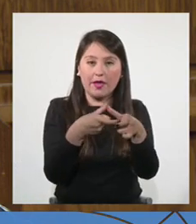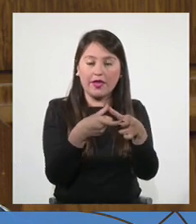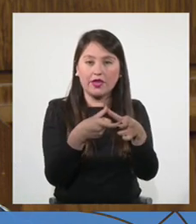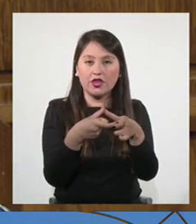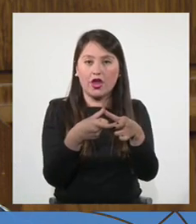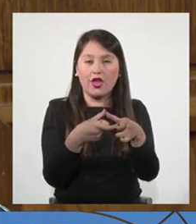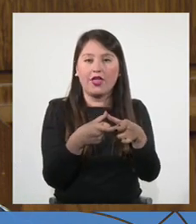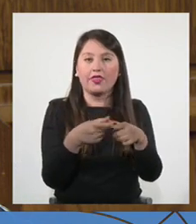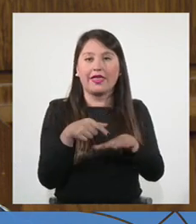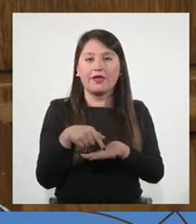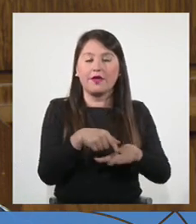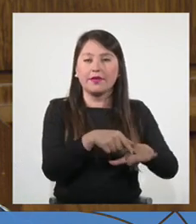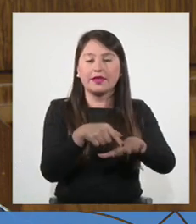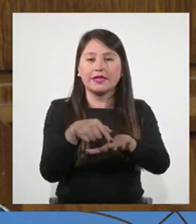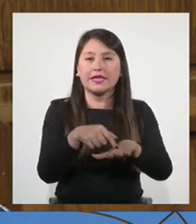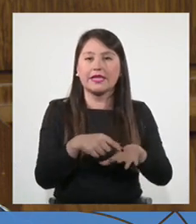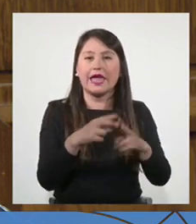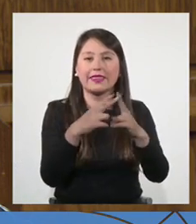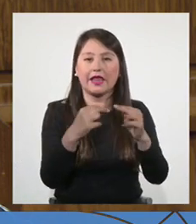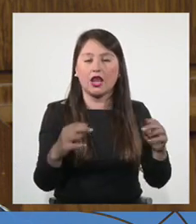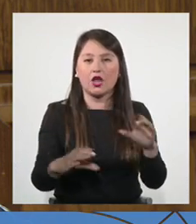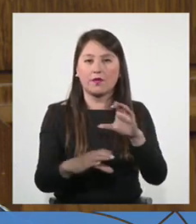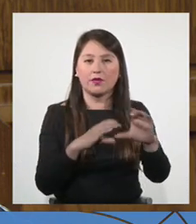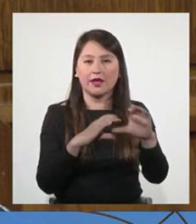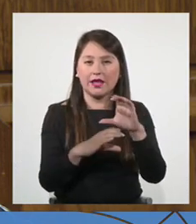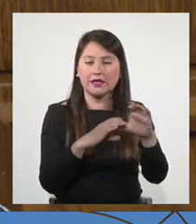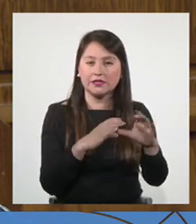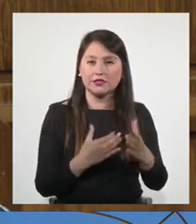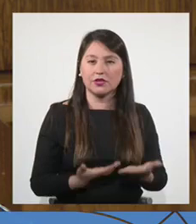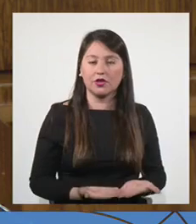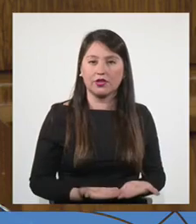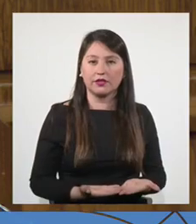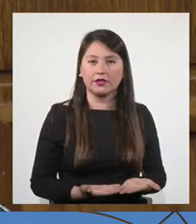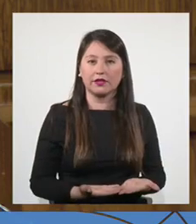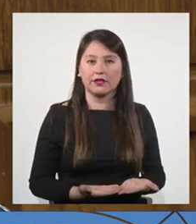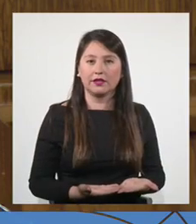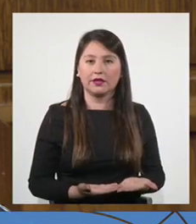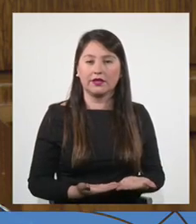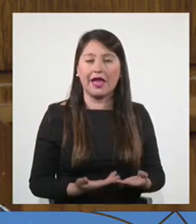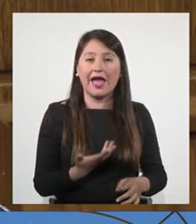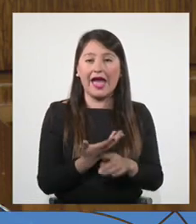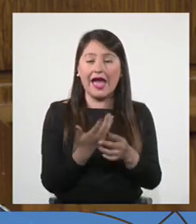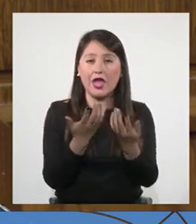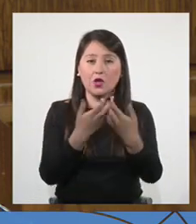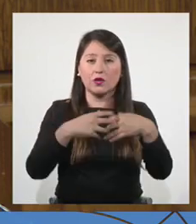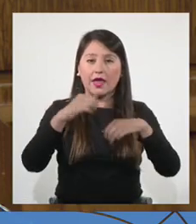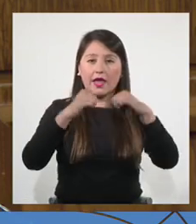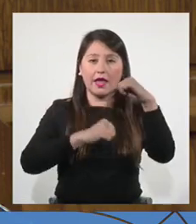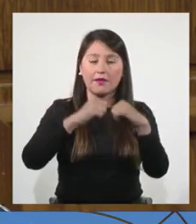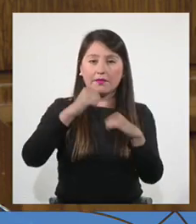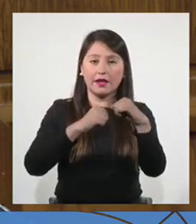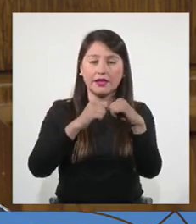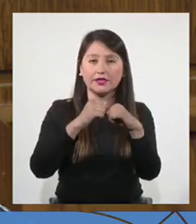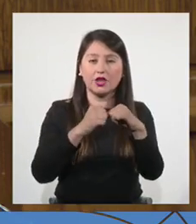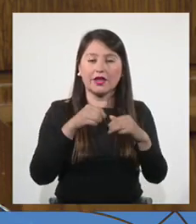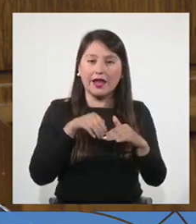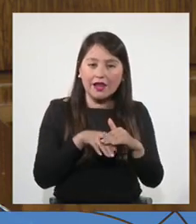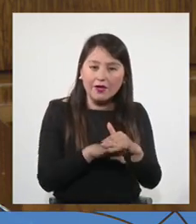Telecomunicaciones, puede usar varias partes del espectro. Hay algunas empresas que están interesadas que le reserven ese